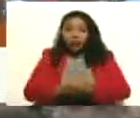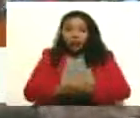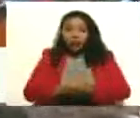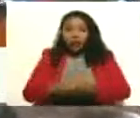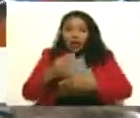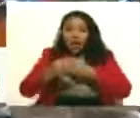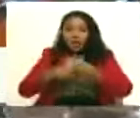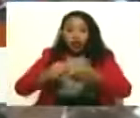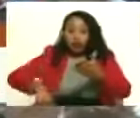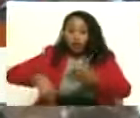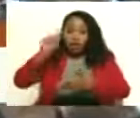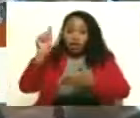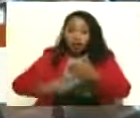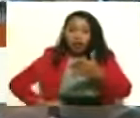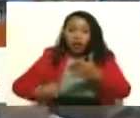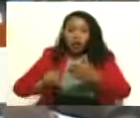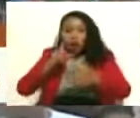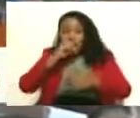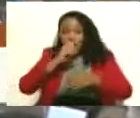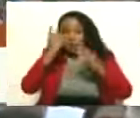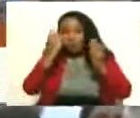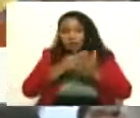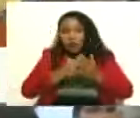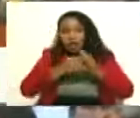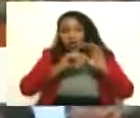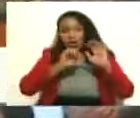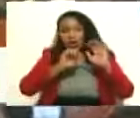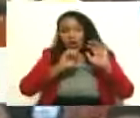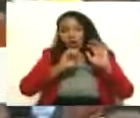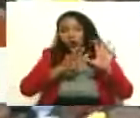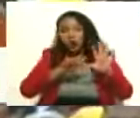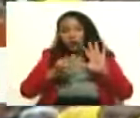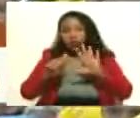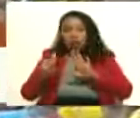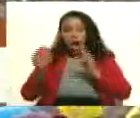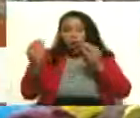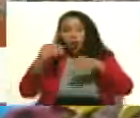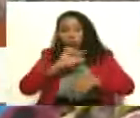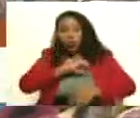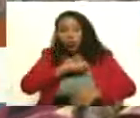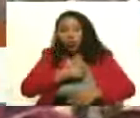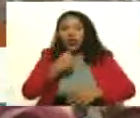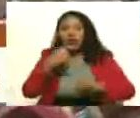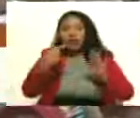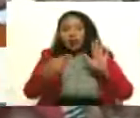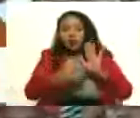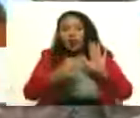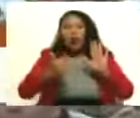firmó con Venezuela en el año 66 el acuerdo de Ginebra, donde establecía que